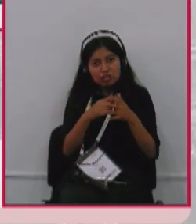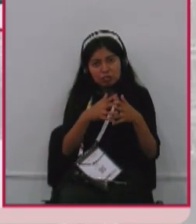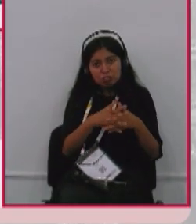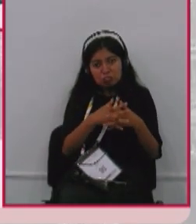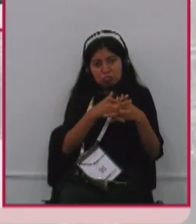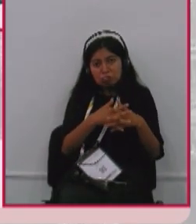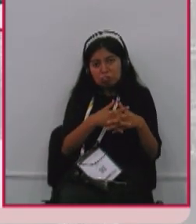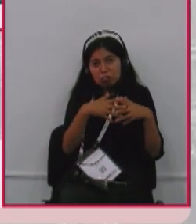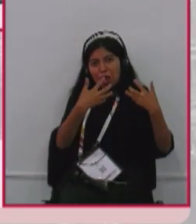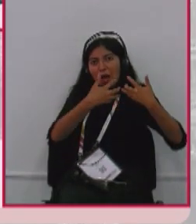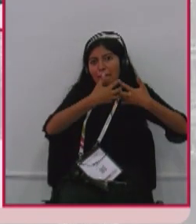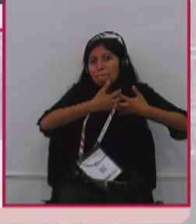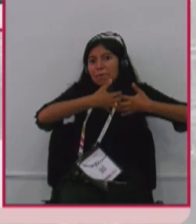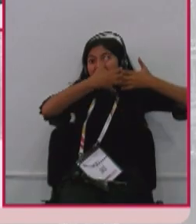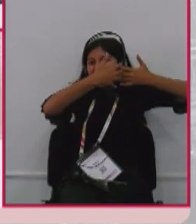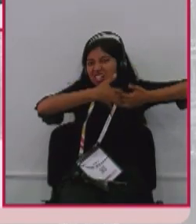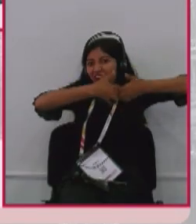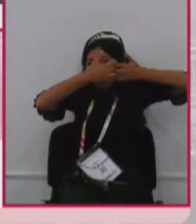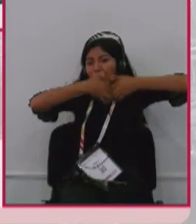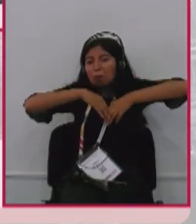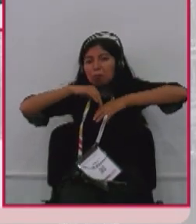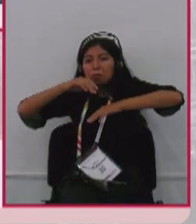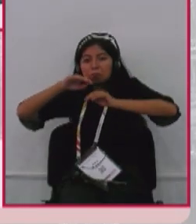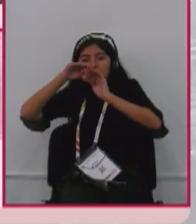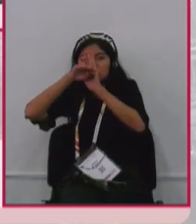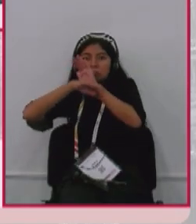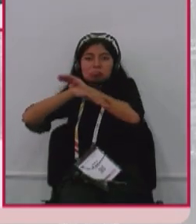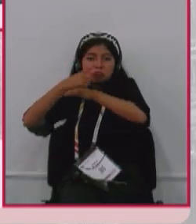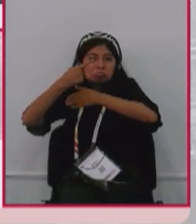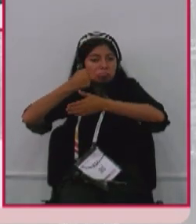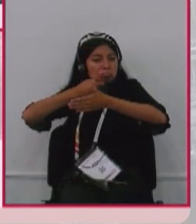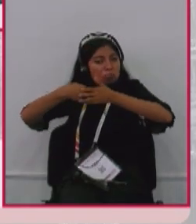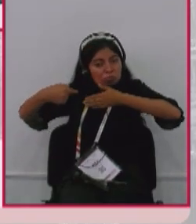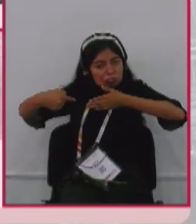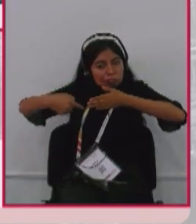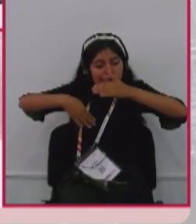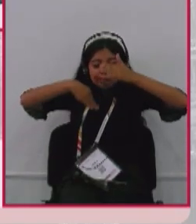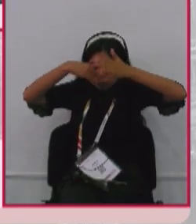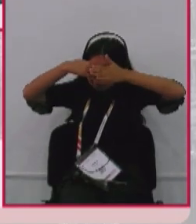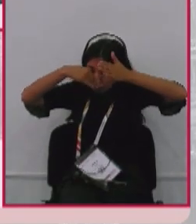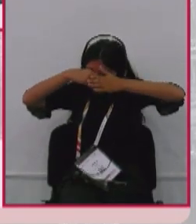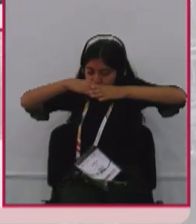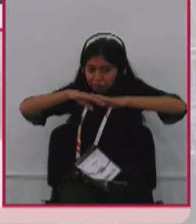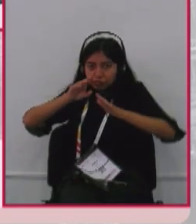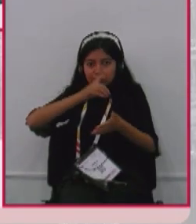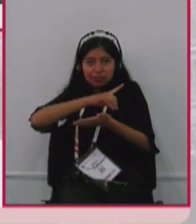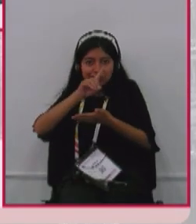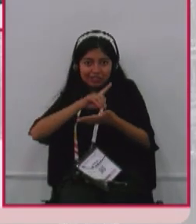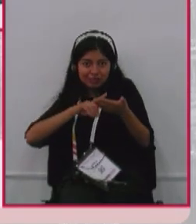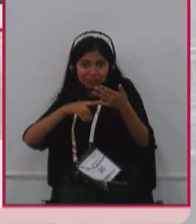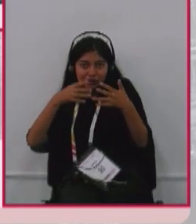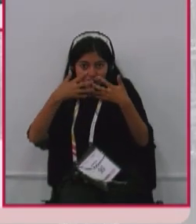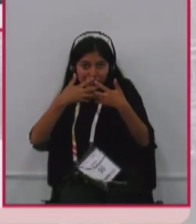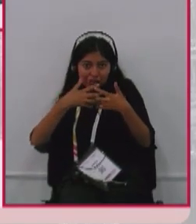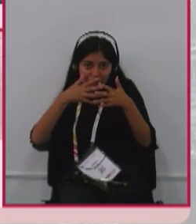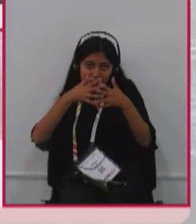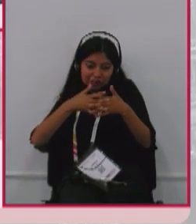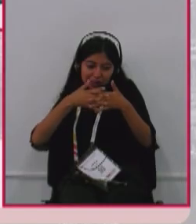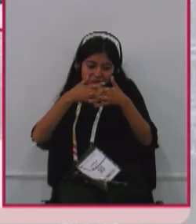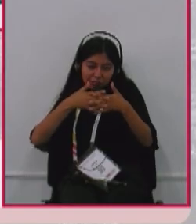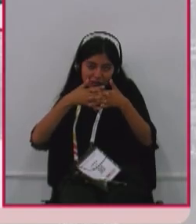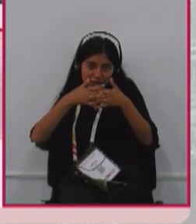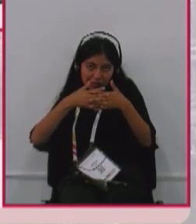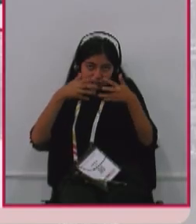una semana en hacerlo, nos contactan y nosotros podemos, desde ese test, hacerle un diseño industrial. Como les mostré, poco